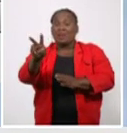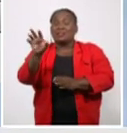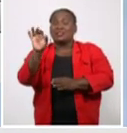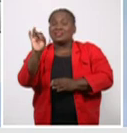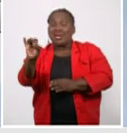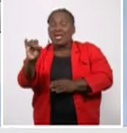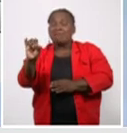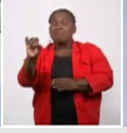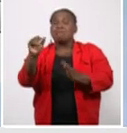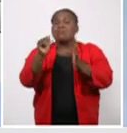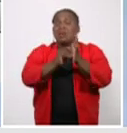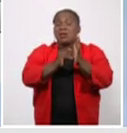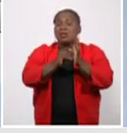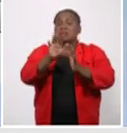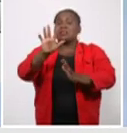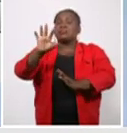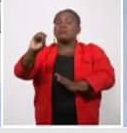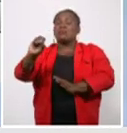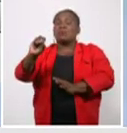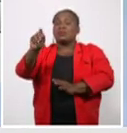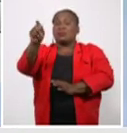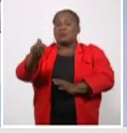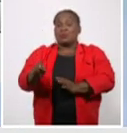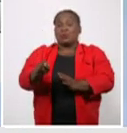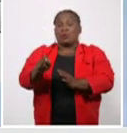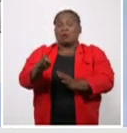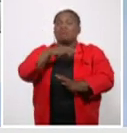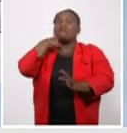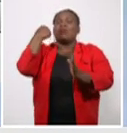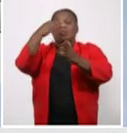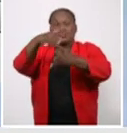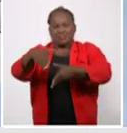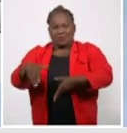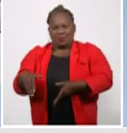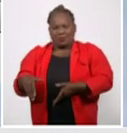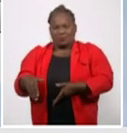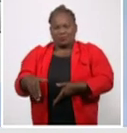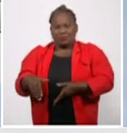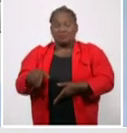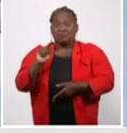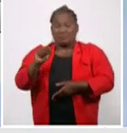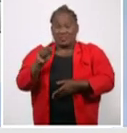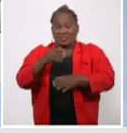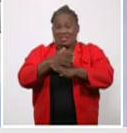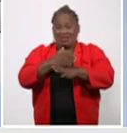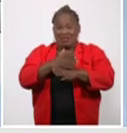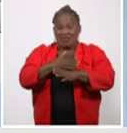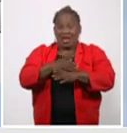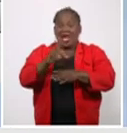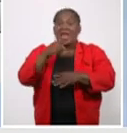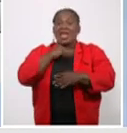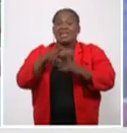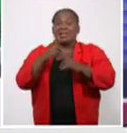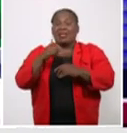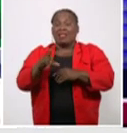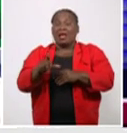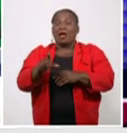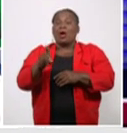1.126.050 casos confirmados, fallecidos, que es una letalidad de un